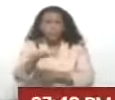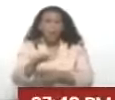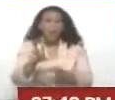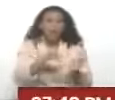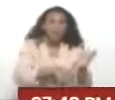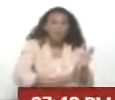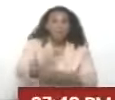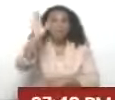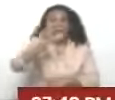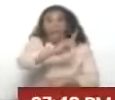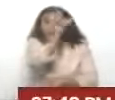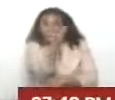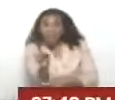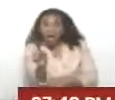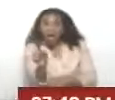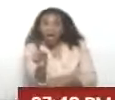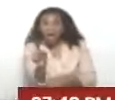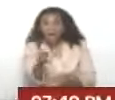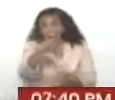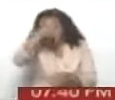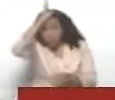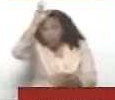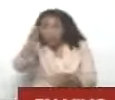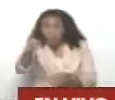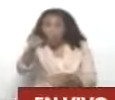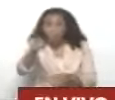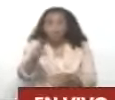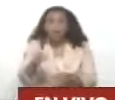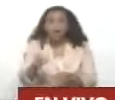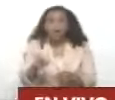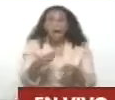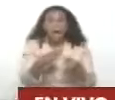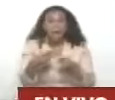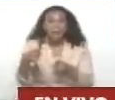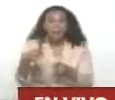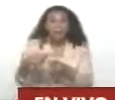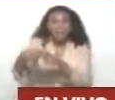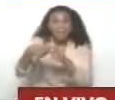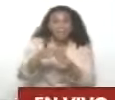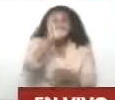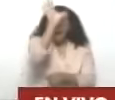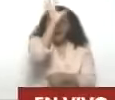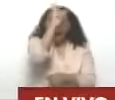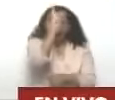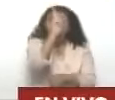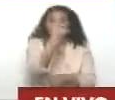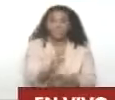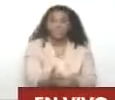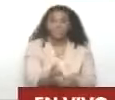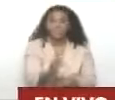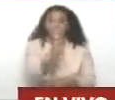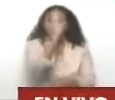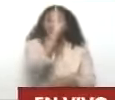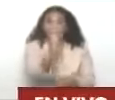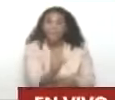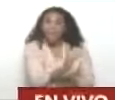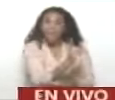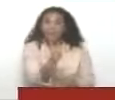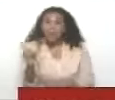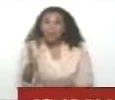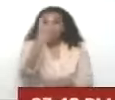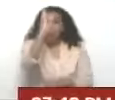Roma. Y lo primero que le dije al Papa Francisco, Papa Francisco, le traigo de Isnotú